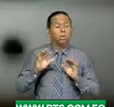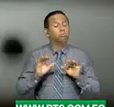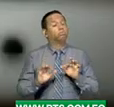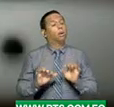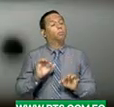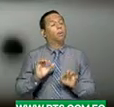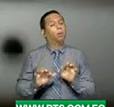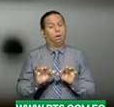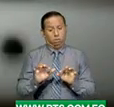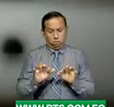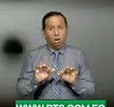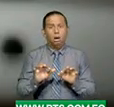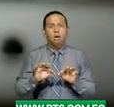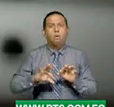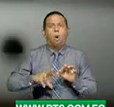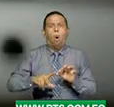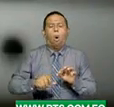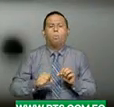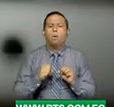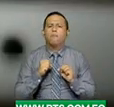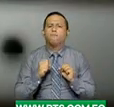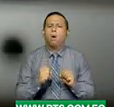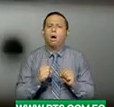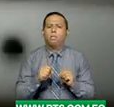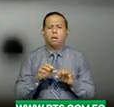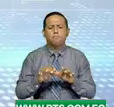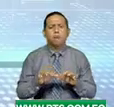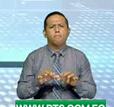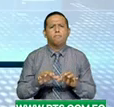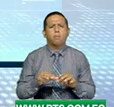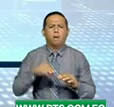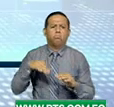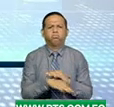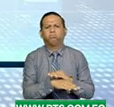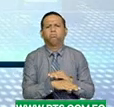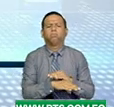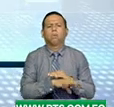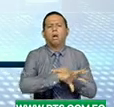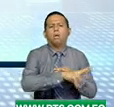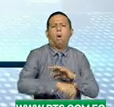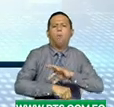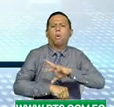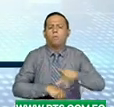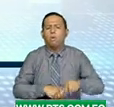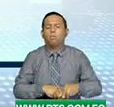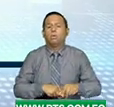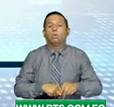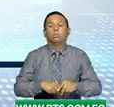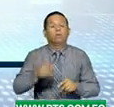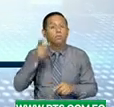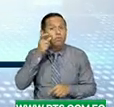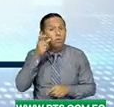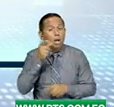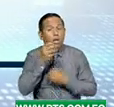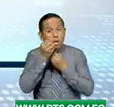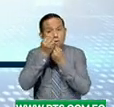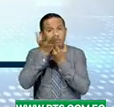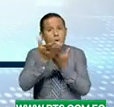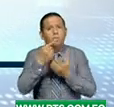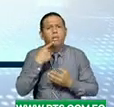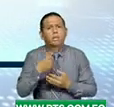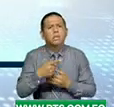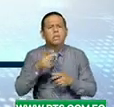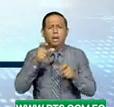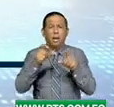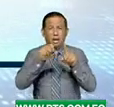teclado que cometen delitos de alta gama que causan conmoción social. Según datos de la Fiscalía General del Estado, la apropiación fraudulenta